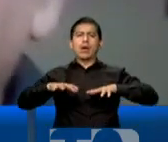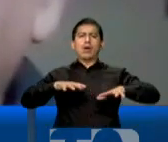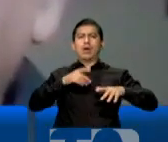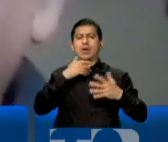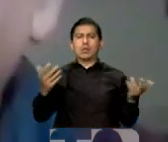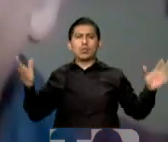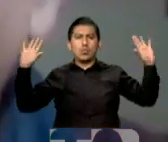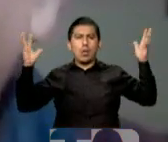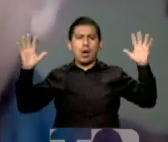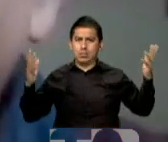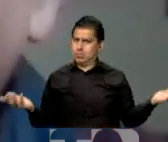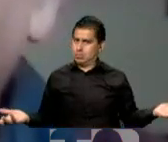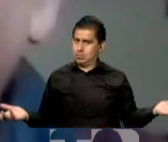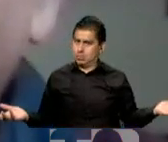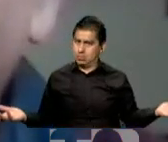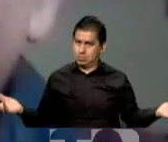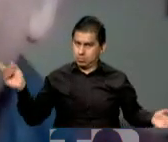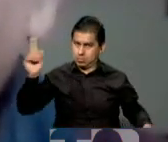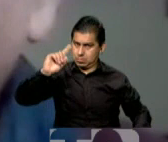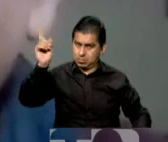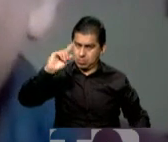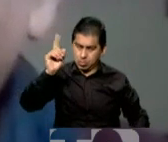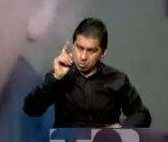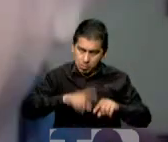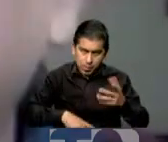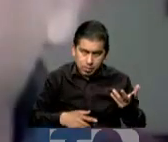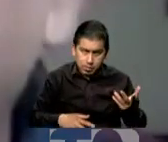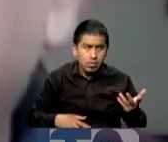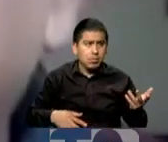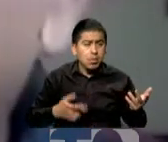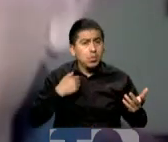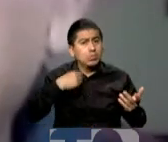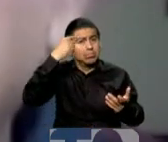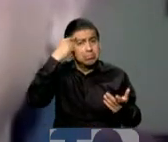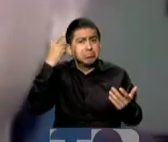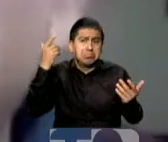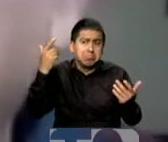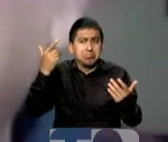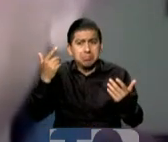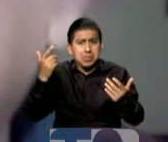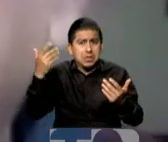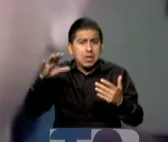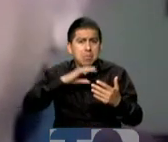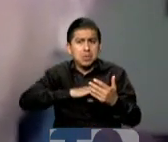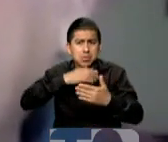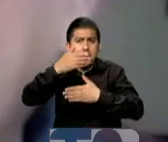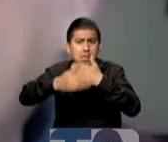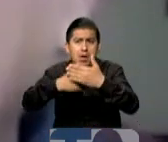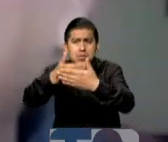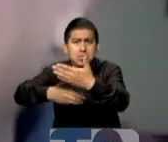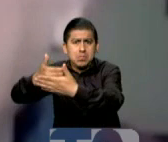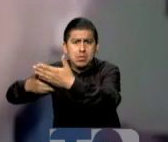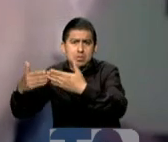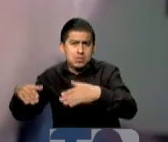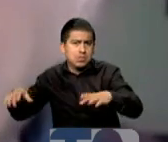operar. Eso es algo que no es concebible. Supongo que habrá avances hasta este punto que permitan